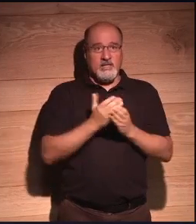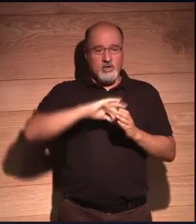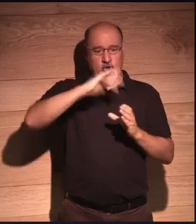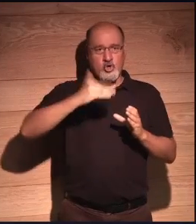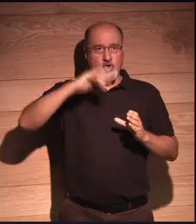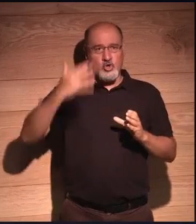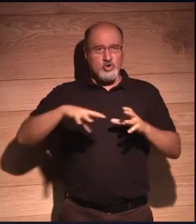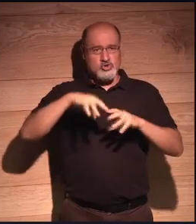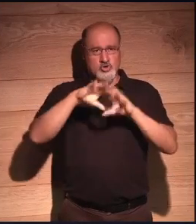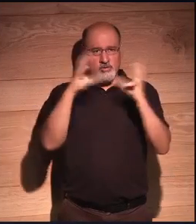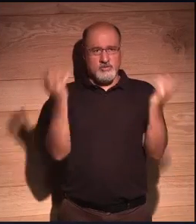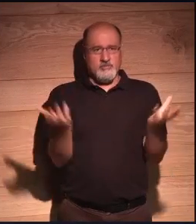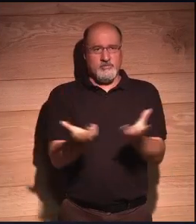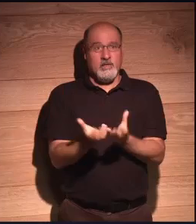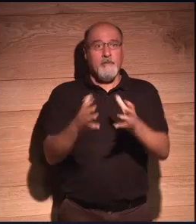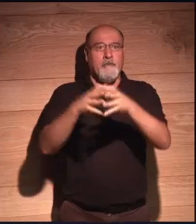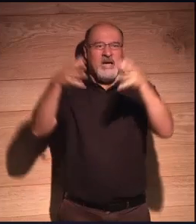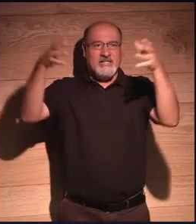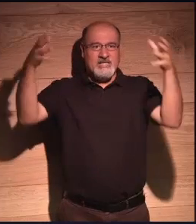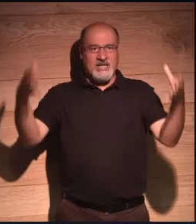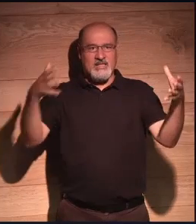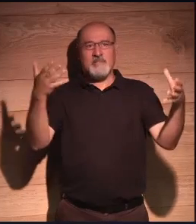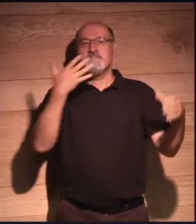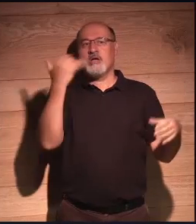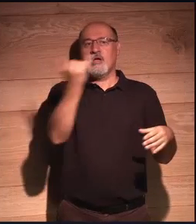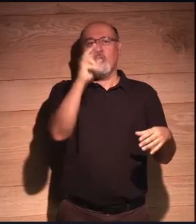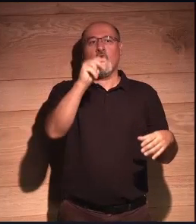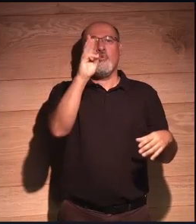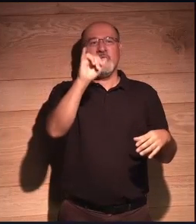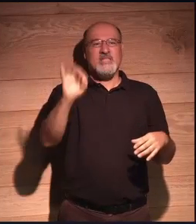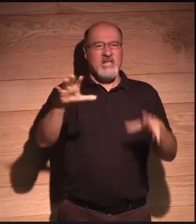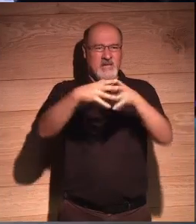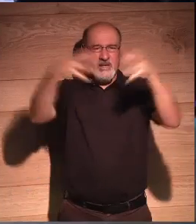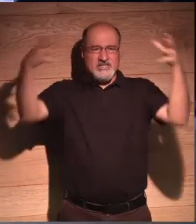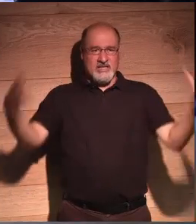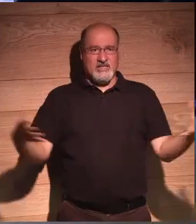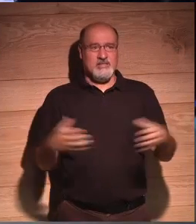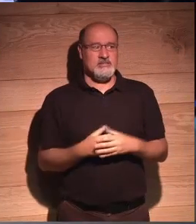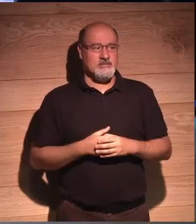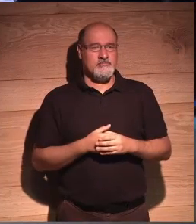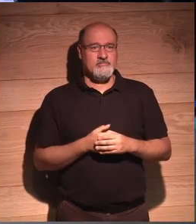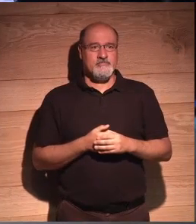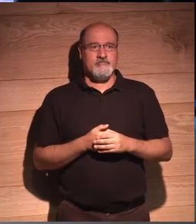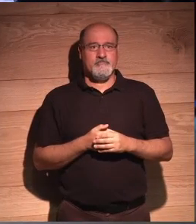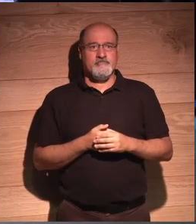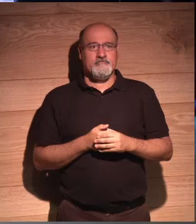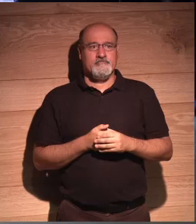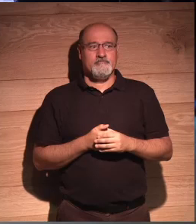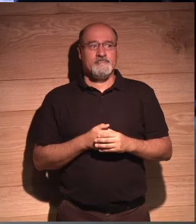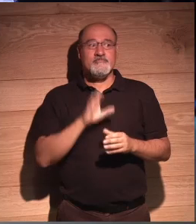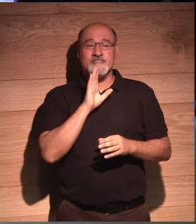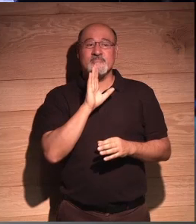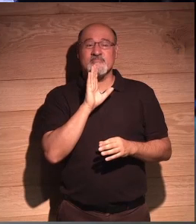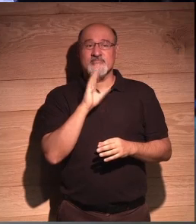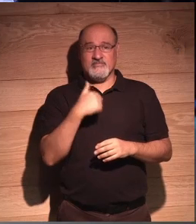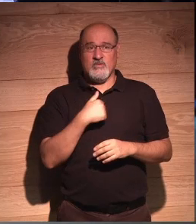el proceso de formación de planetas más grandes como Júpiter, los gigantes del sistema solar. Yo,